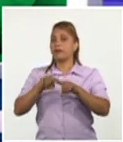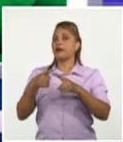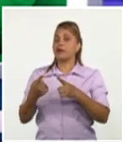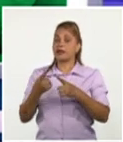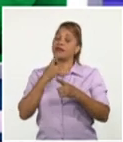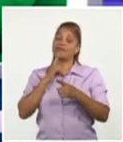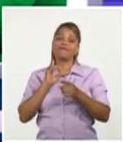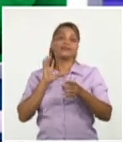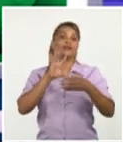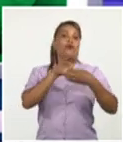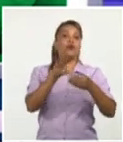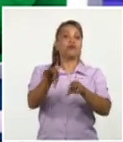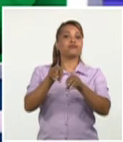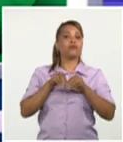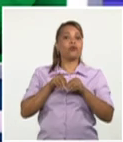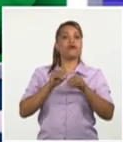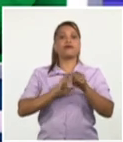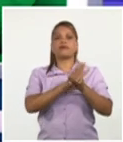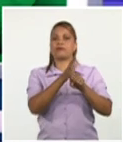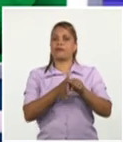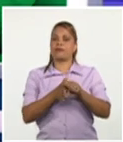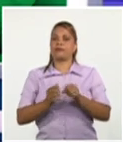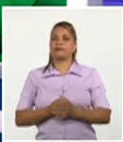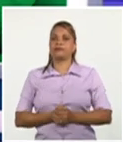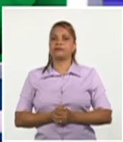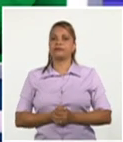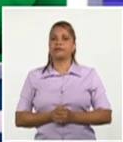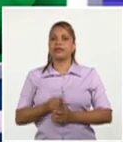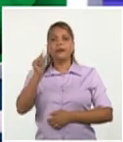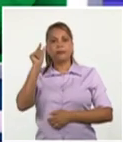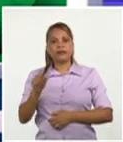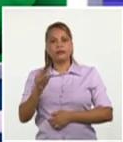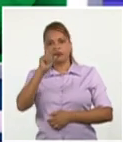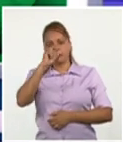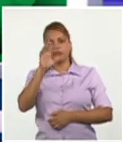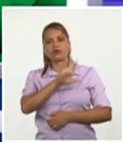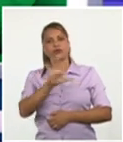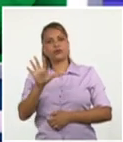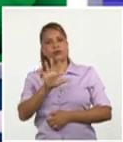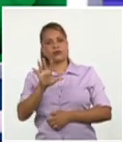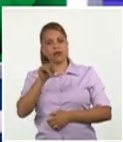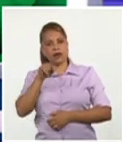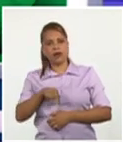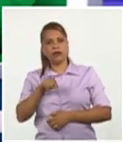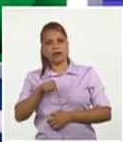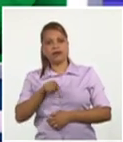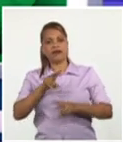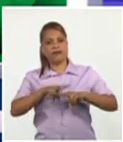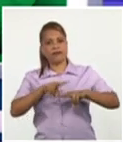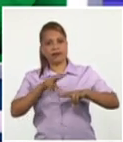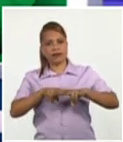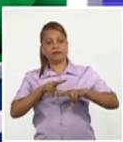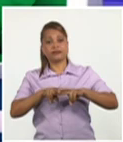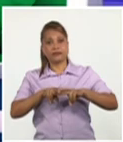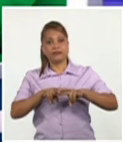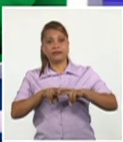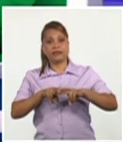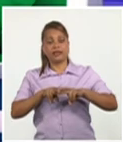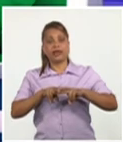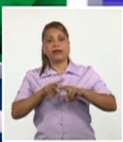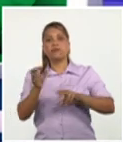enfermedad. Decía que este paciente de 55 años de edad, de aquí de la provincia de La Habana, San Miguel del